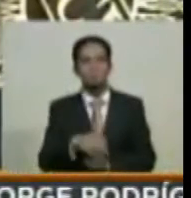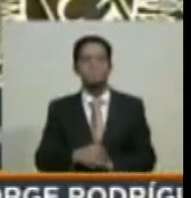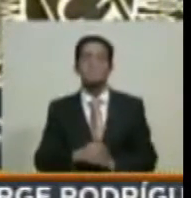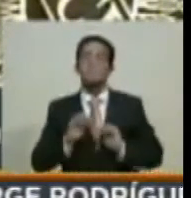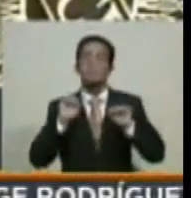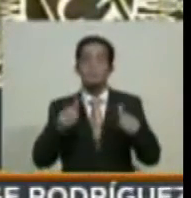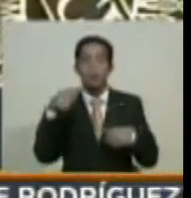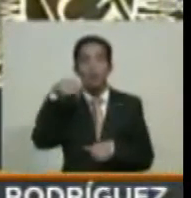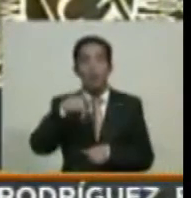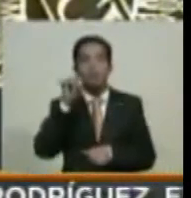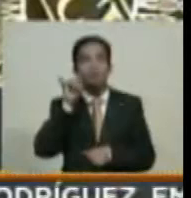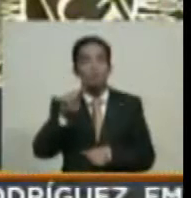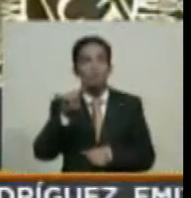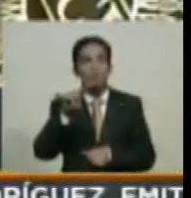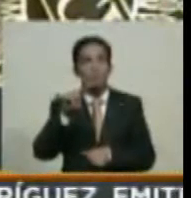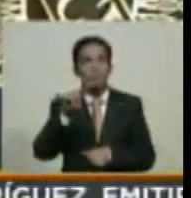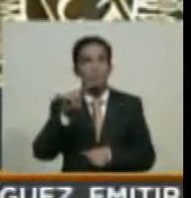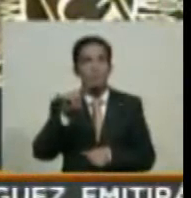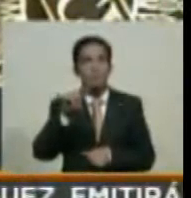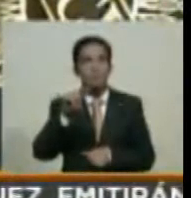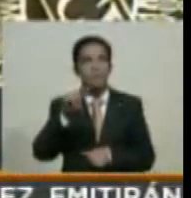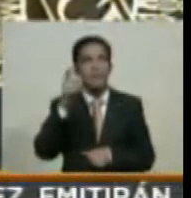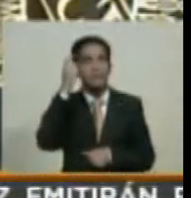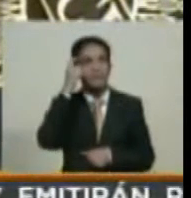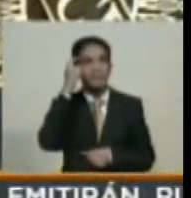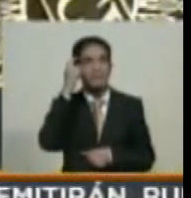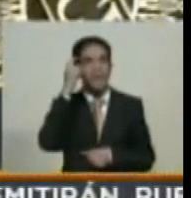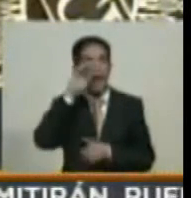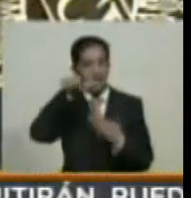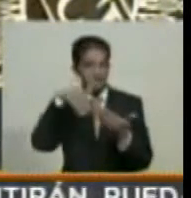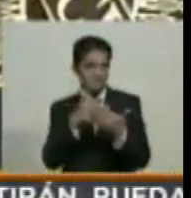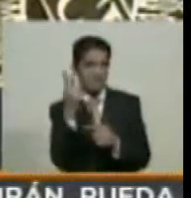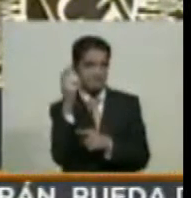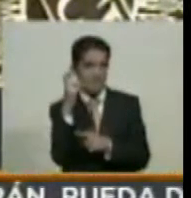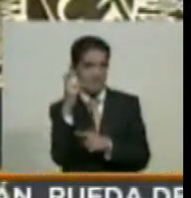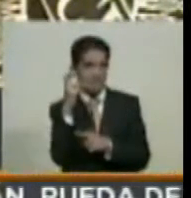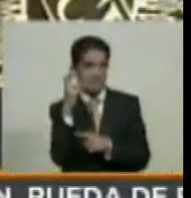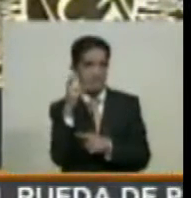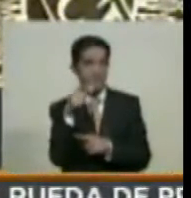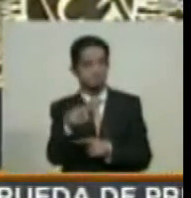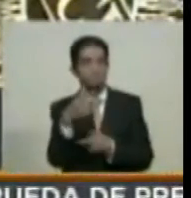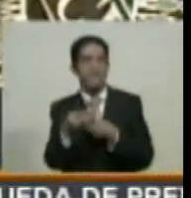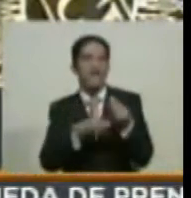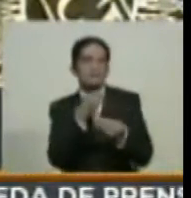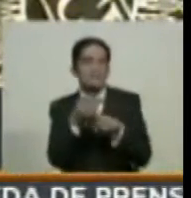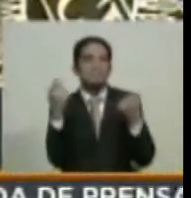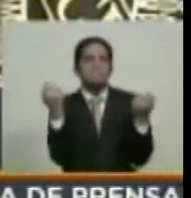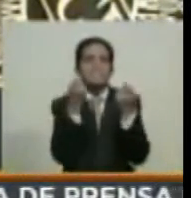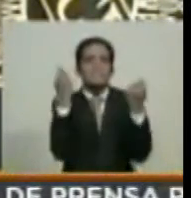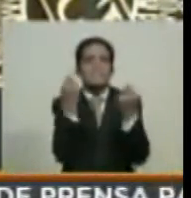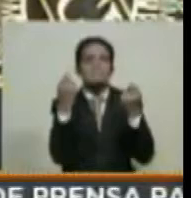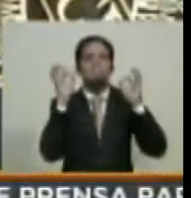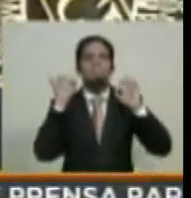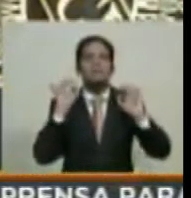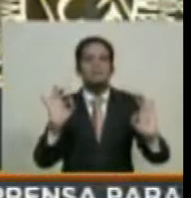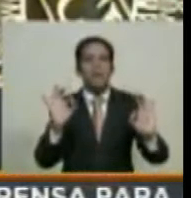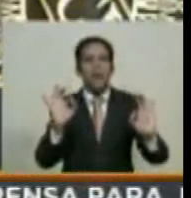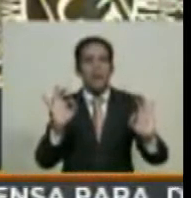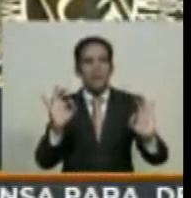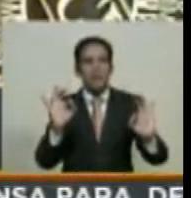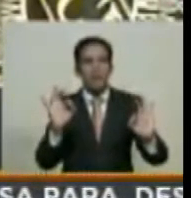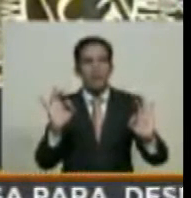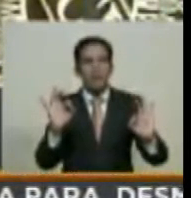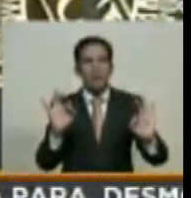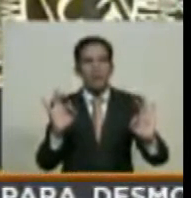afuera. Se hacen cambios en cuentas afuera y aquí se busca la manera de que alguien que lo haga le haga llegar los bolívares a la